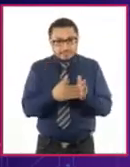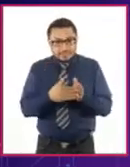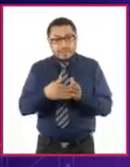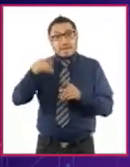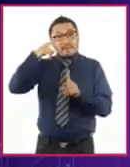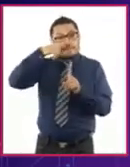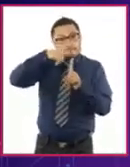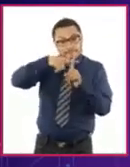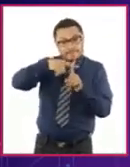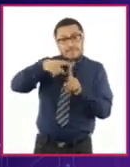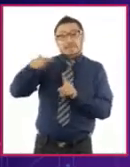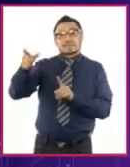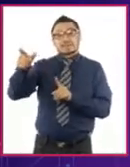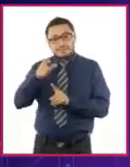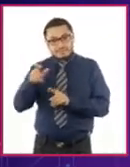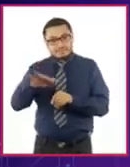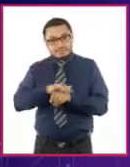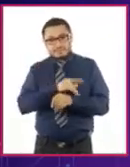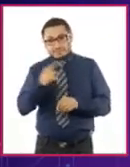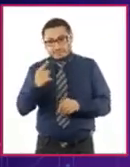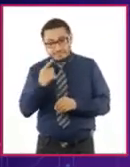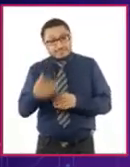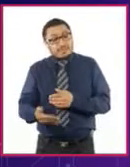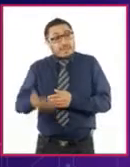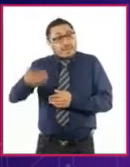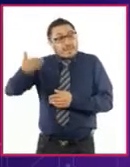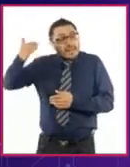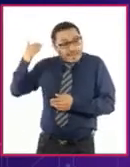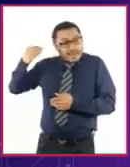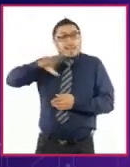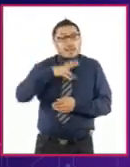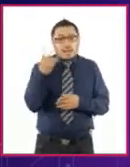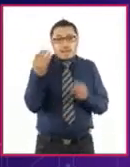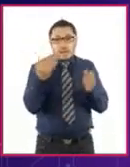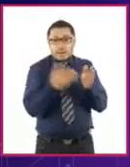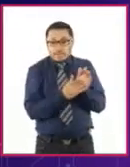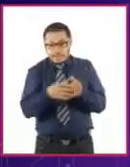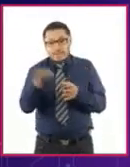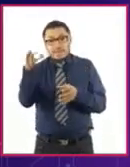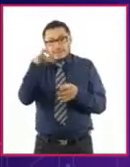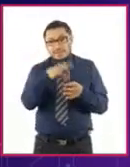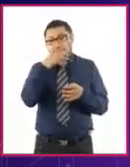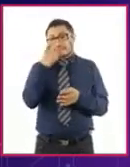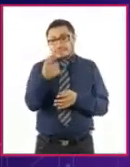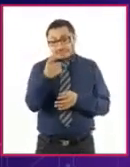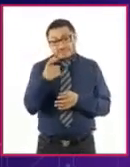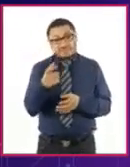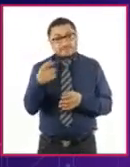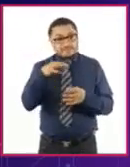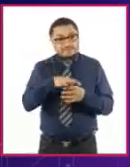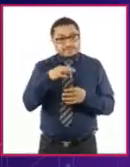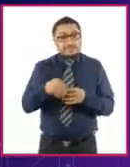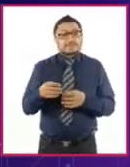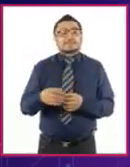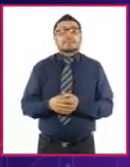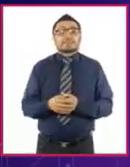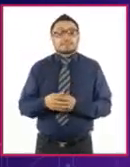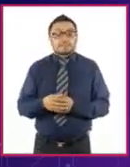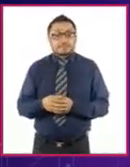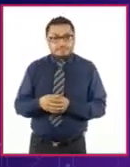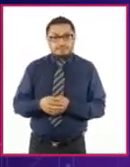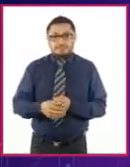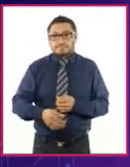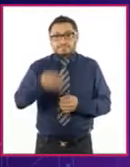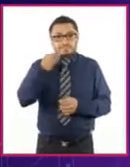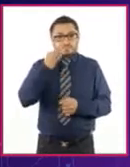X, ya que originalmente tenía 2,000 pesos en su cuenta e hizo un depósito, que no se